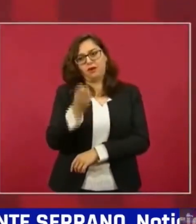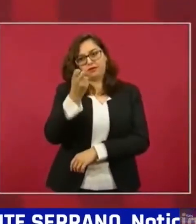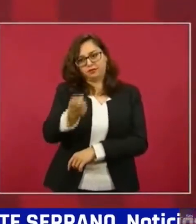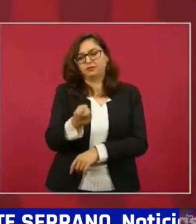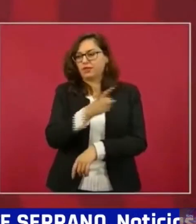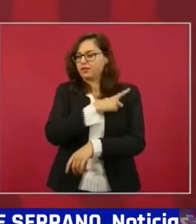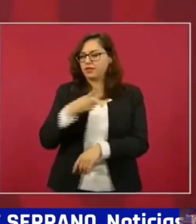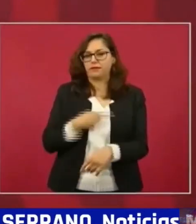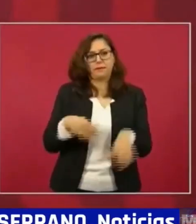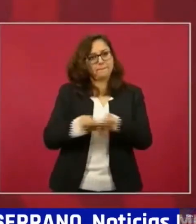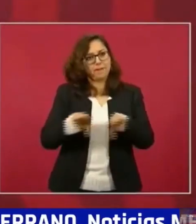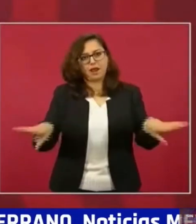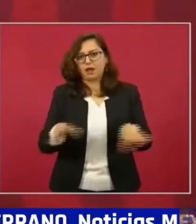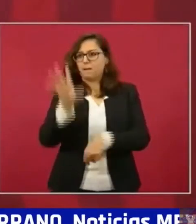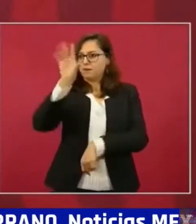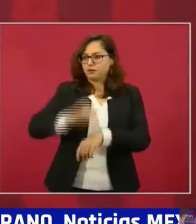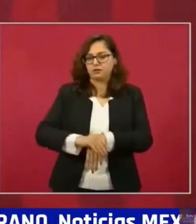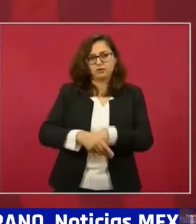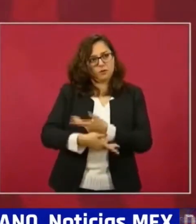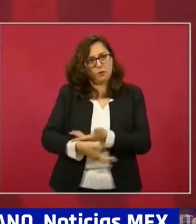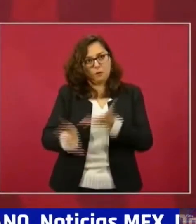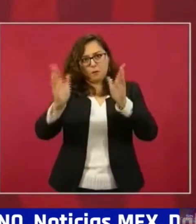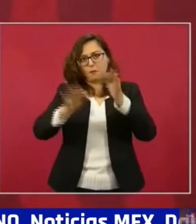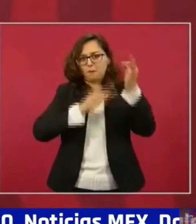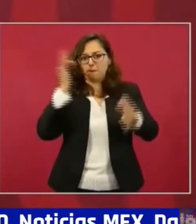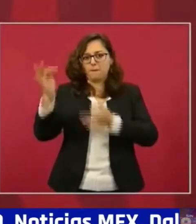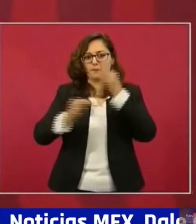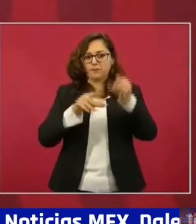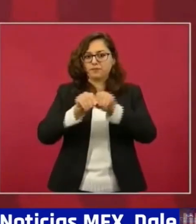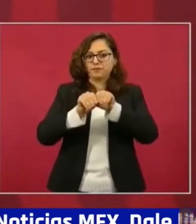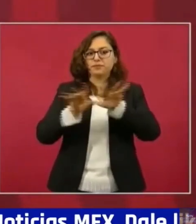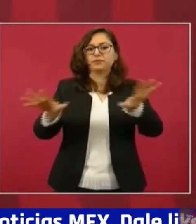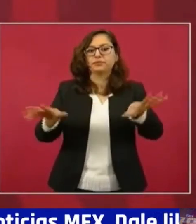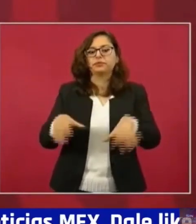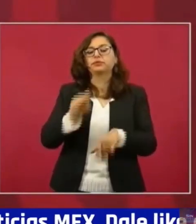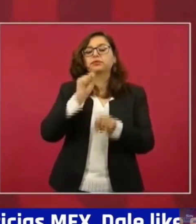trabajando también en algunos espacios, en las propias